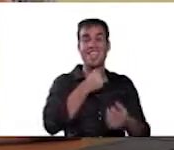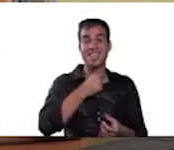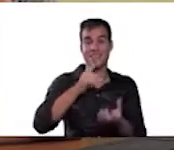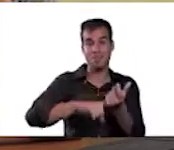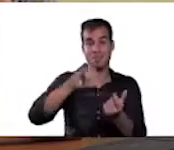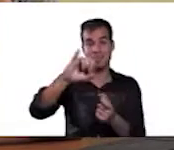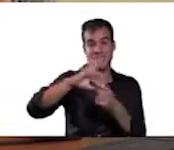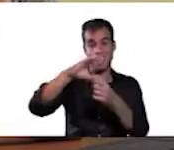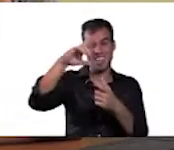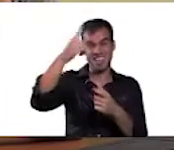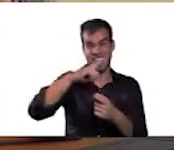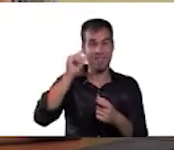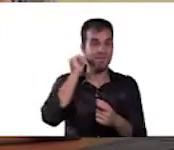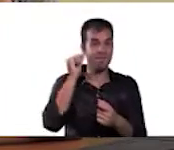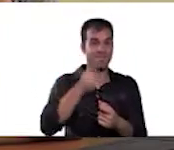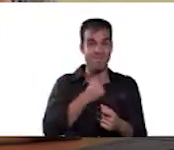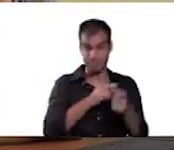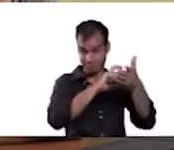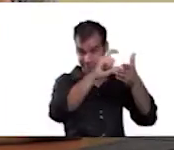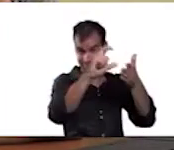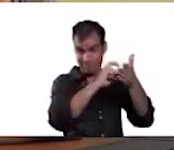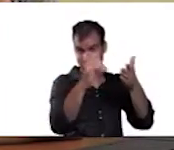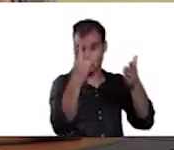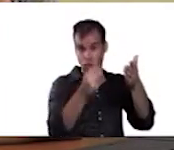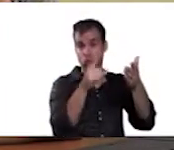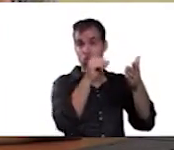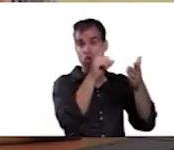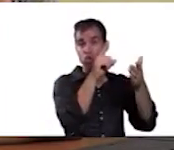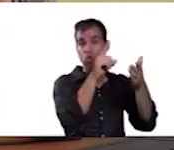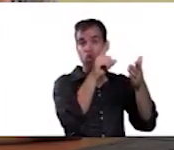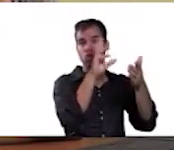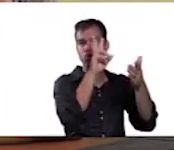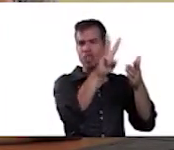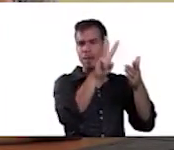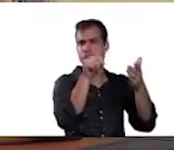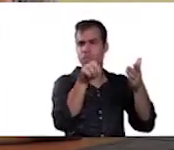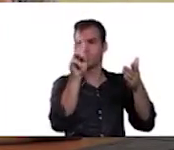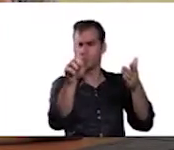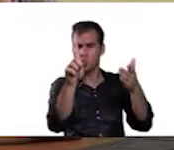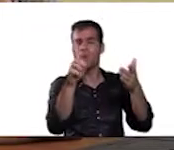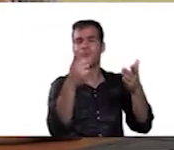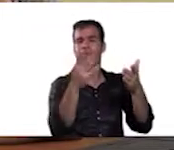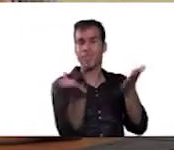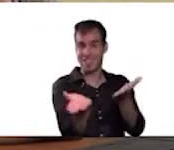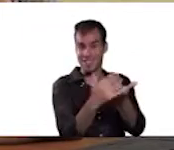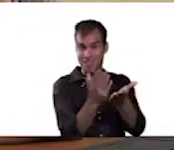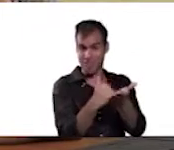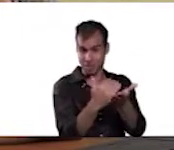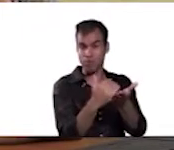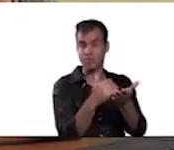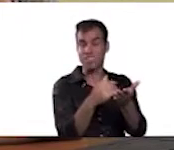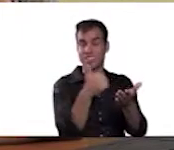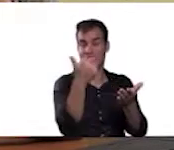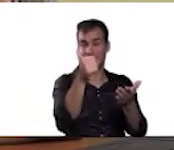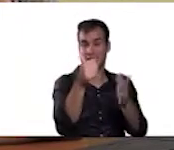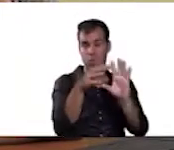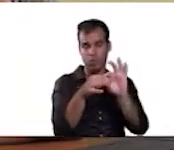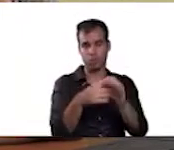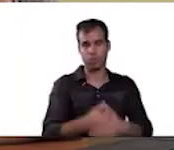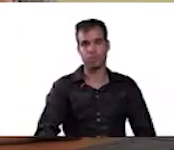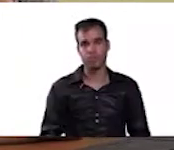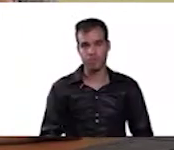6.1, páginas 93 y 94 del libro de texto de 10º